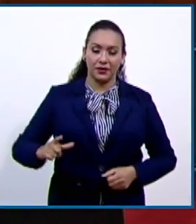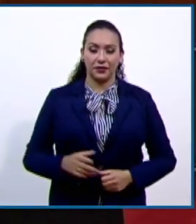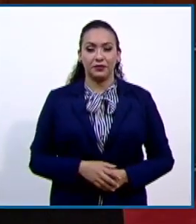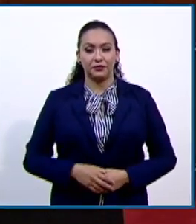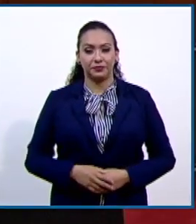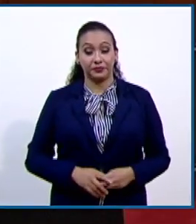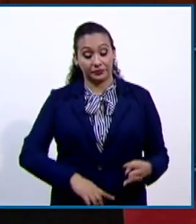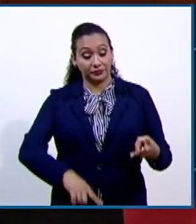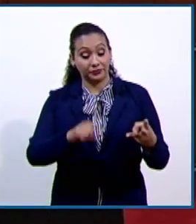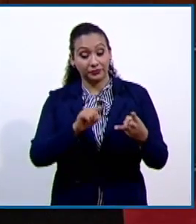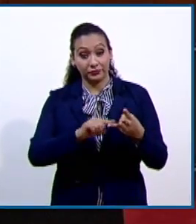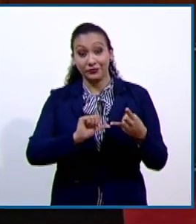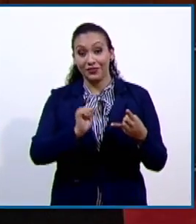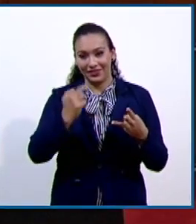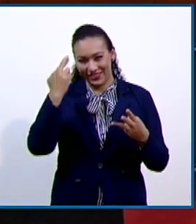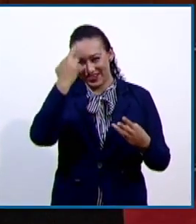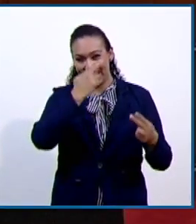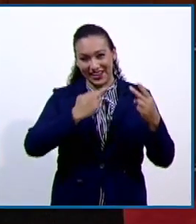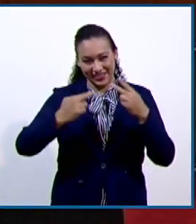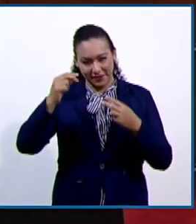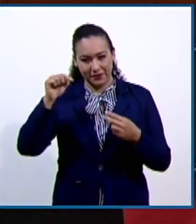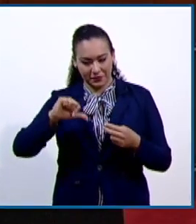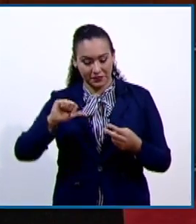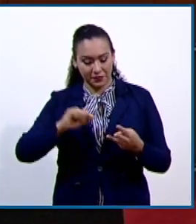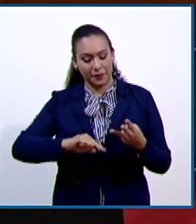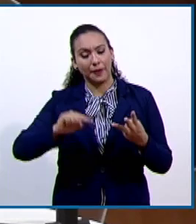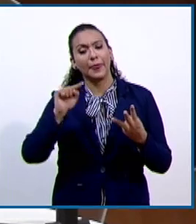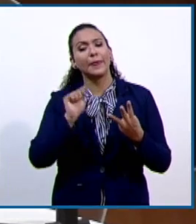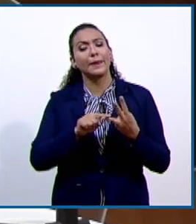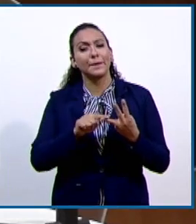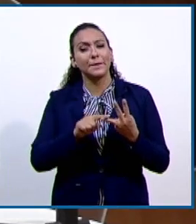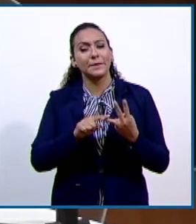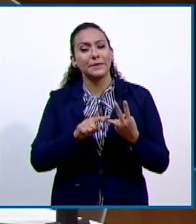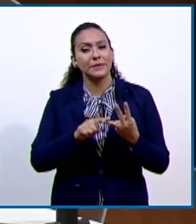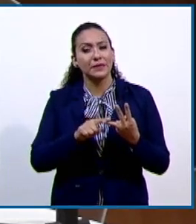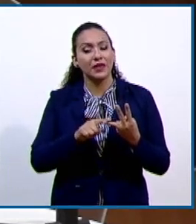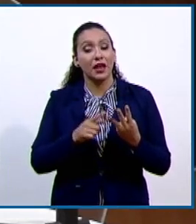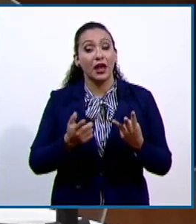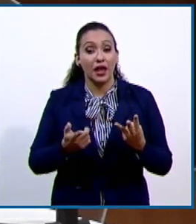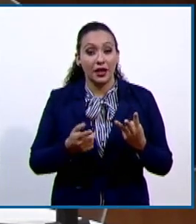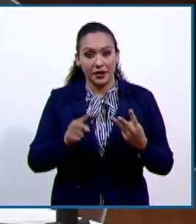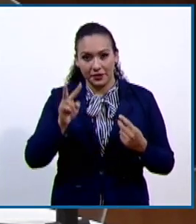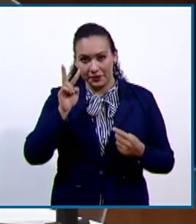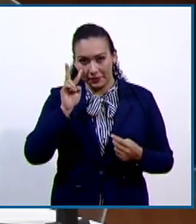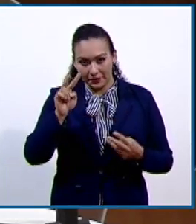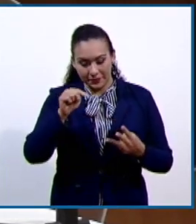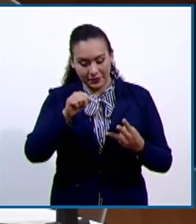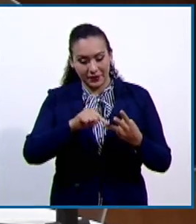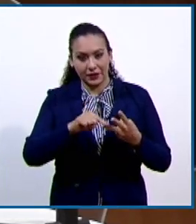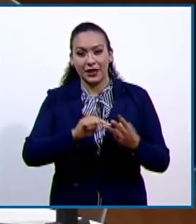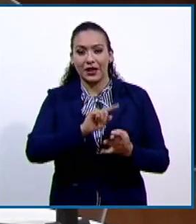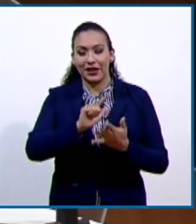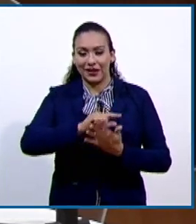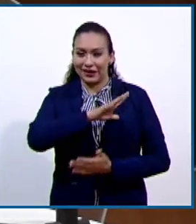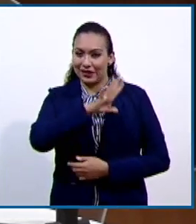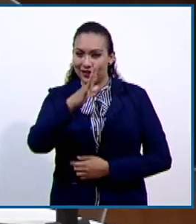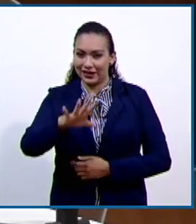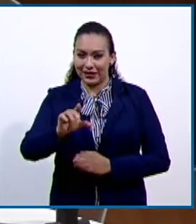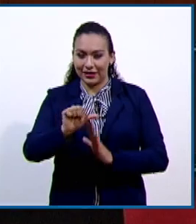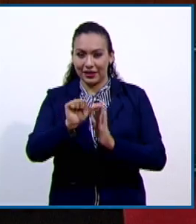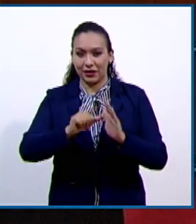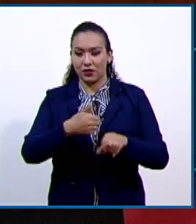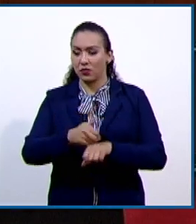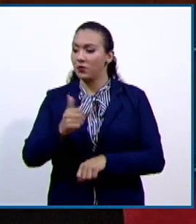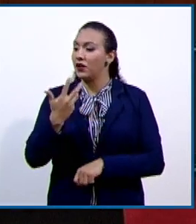En el tercer asunto resuelto por el Pleno, el propio Pleno realizó la declaratoria general de inconstitucionalidad del artículo